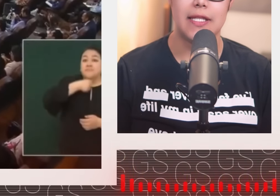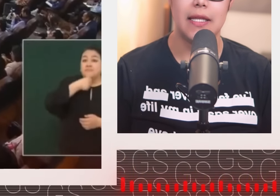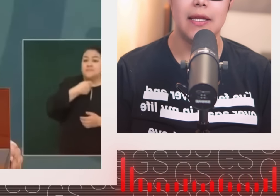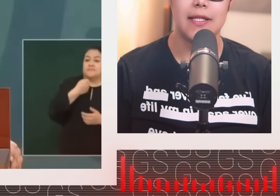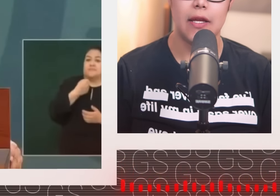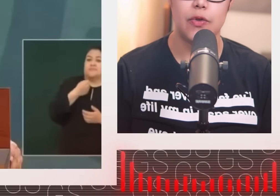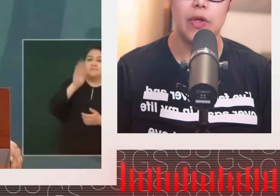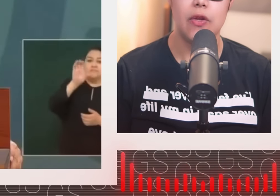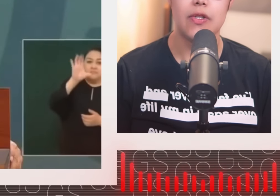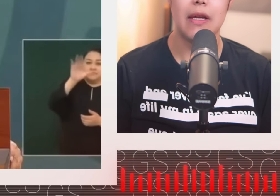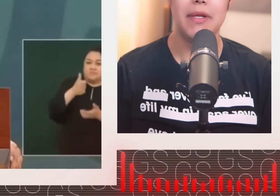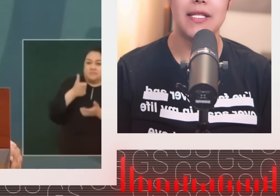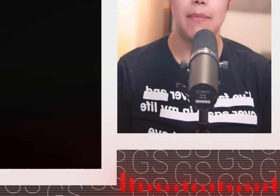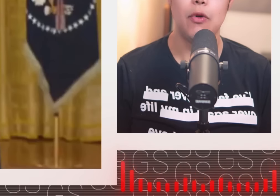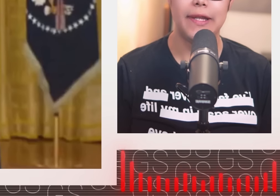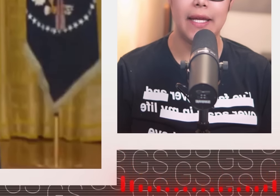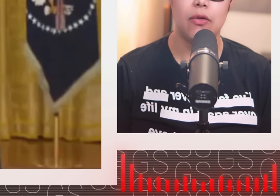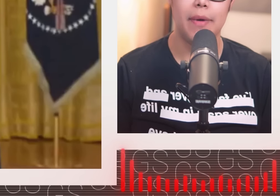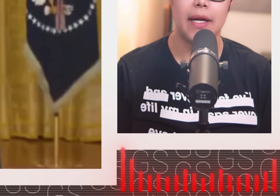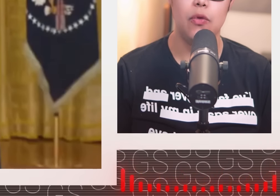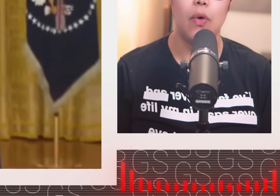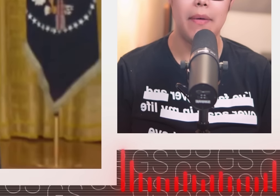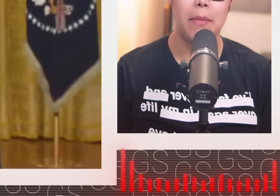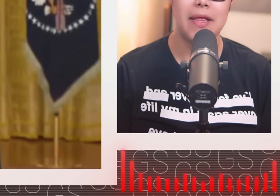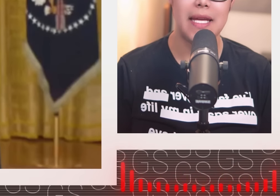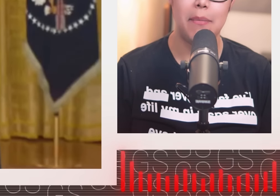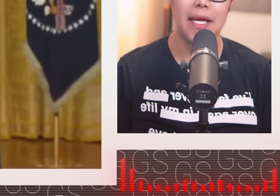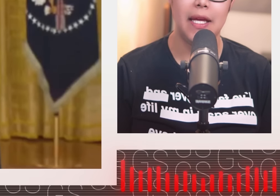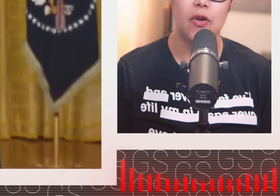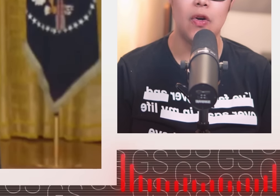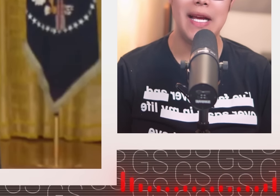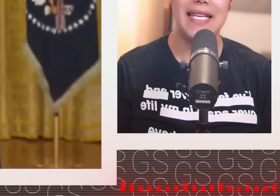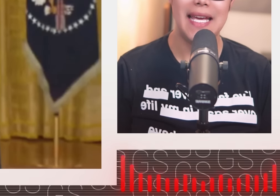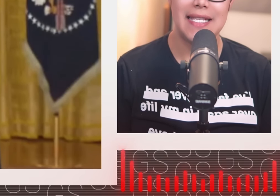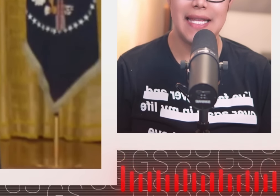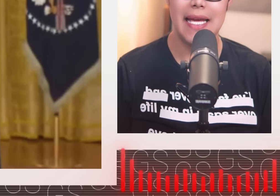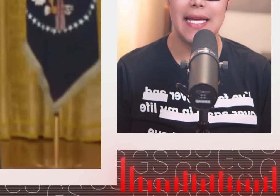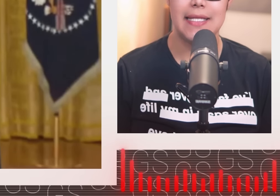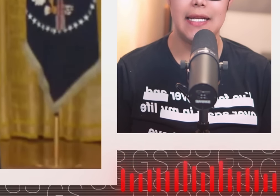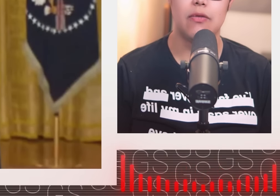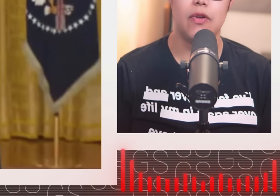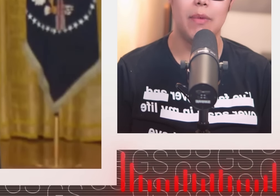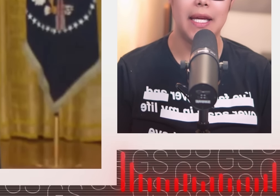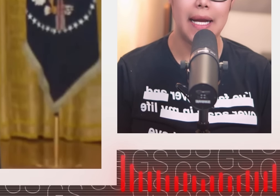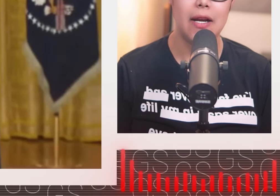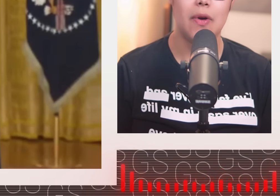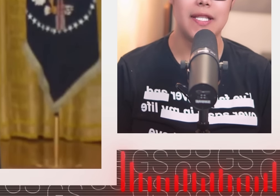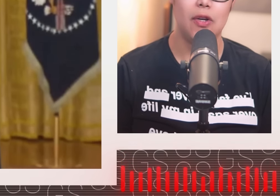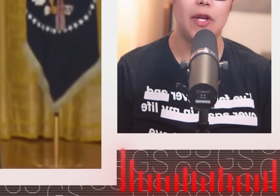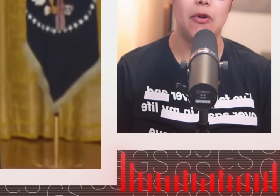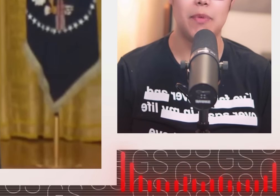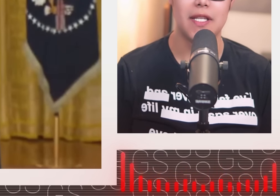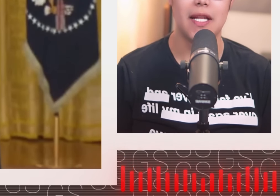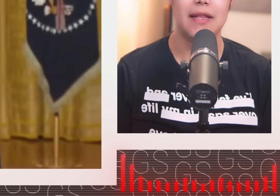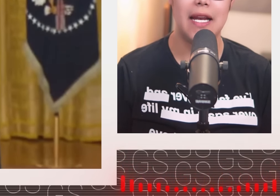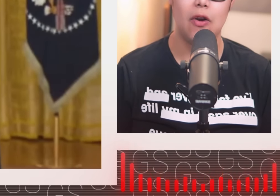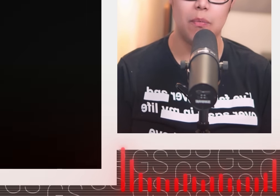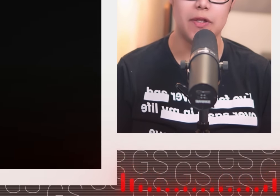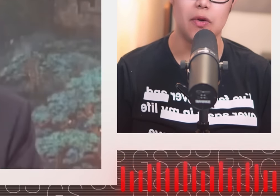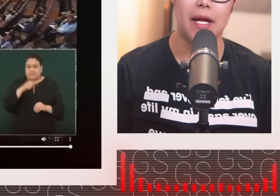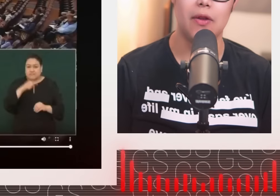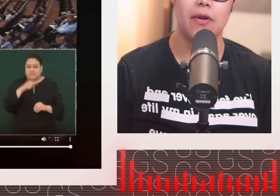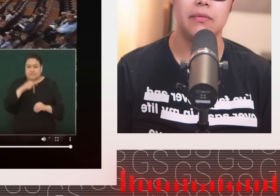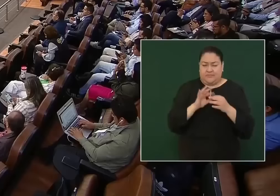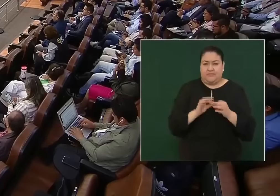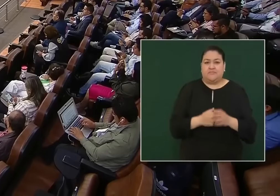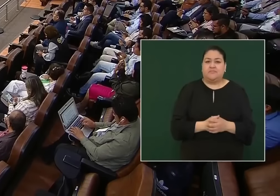migrantes de los que están en Estados Unidos también están volteando a ver nuevamente a México. Y este es el sueño mexicano, así lo dijo el presidente